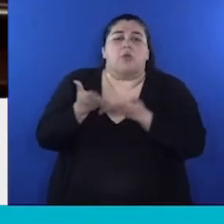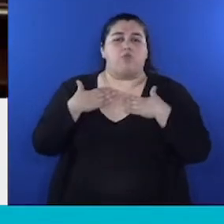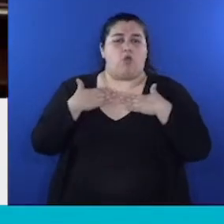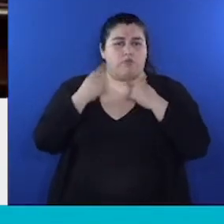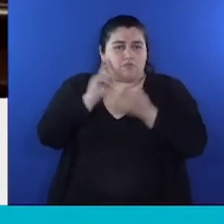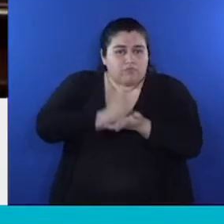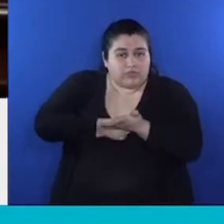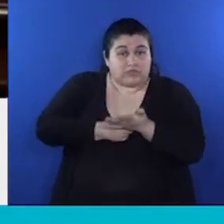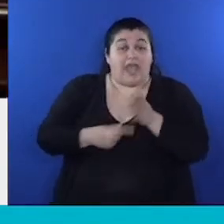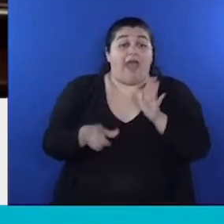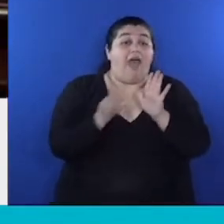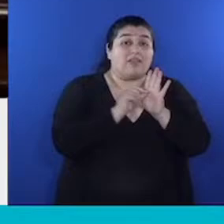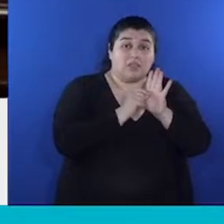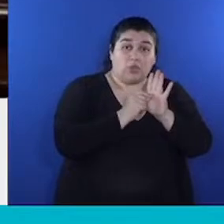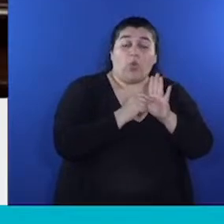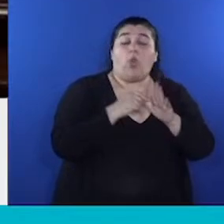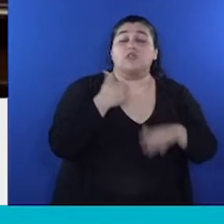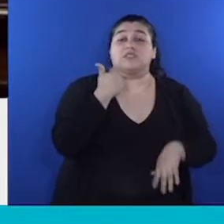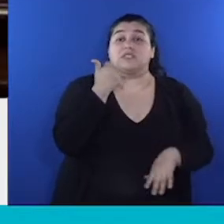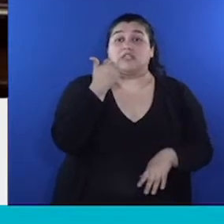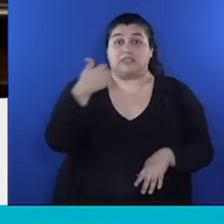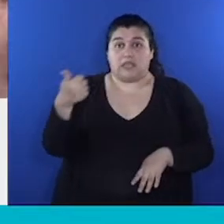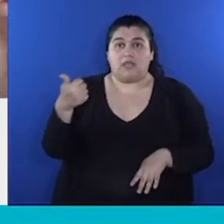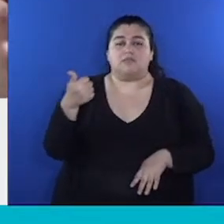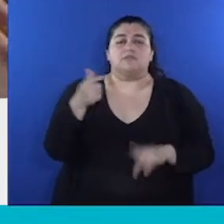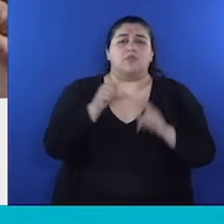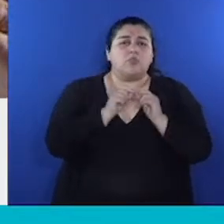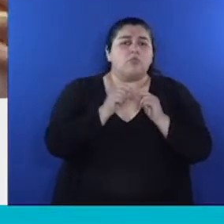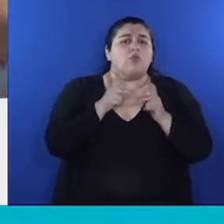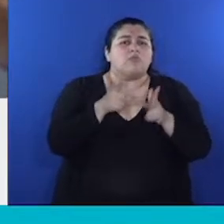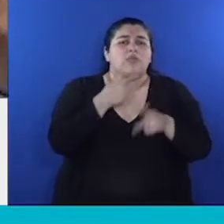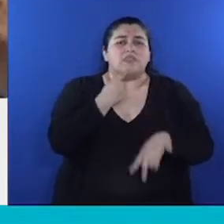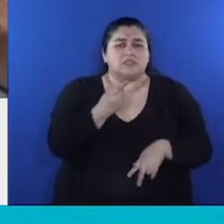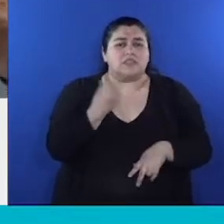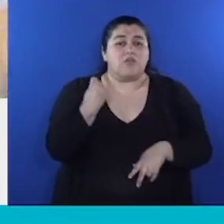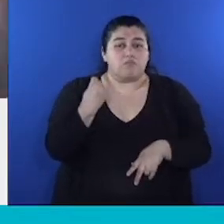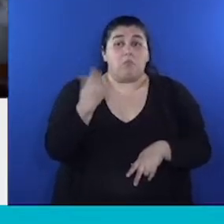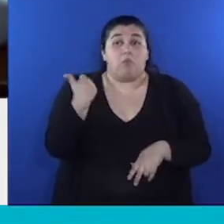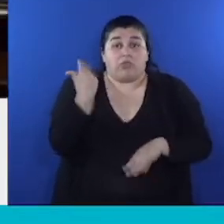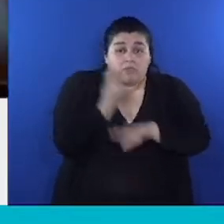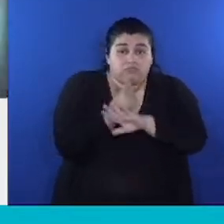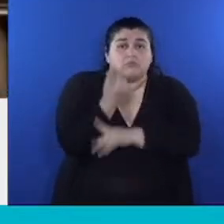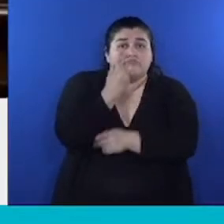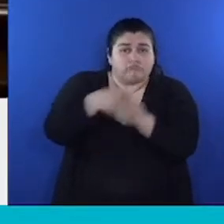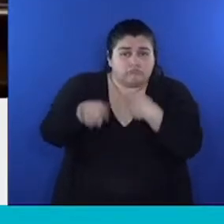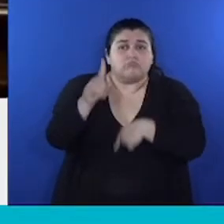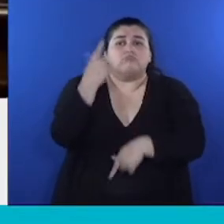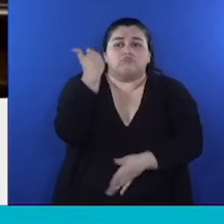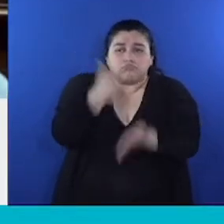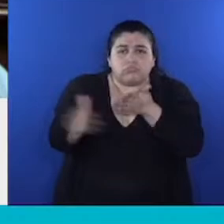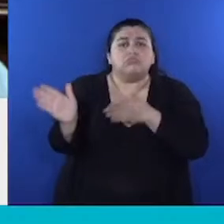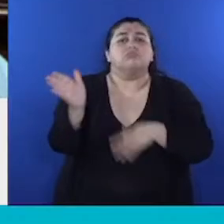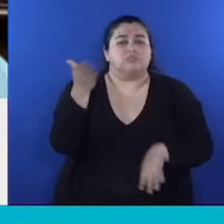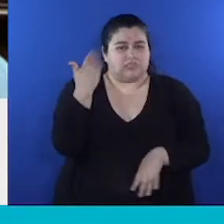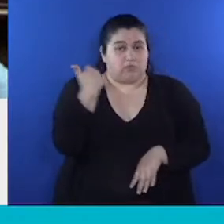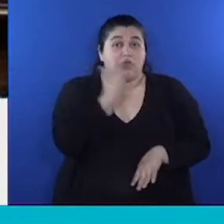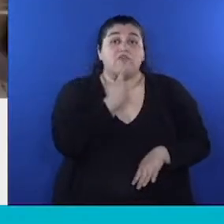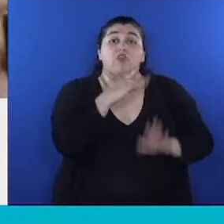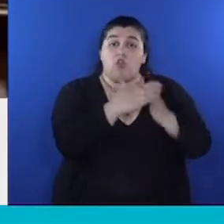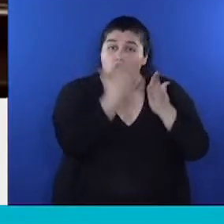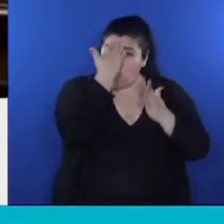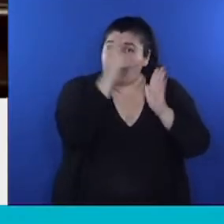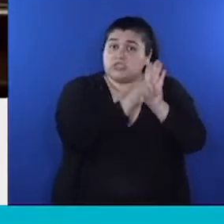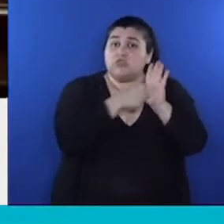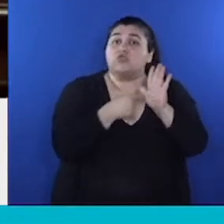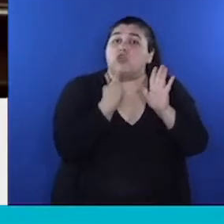ese artículo 66 que los diputados pueden ser removidos y hasta excluidos de su seno, dice la Constitución, por